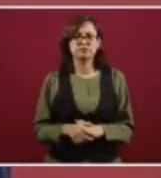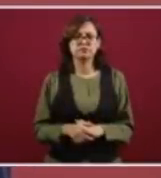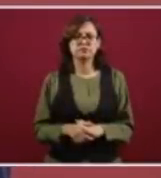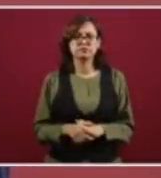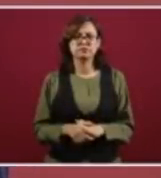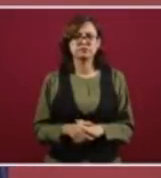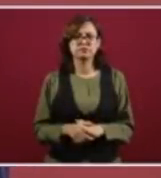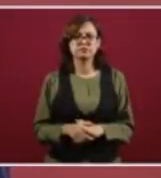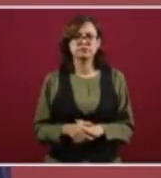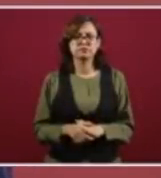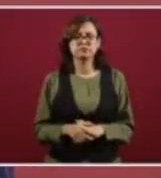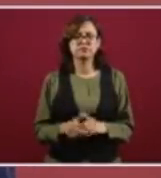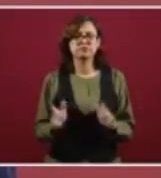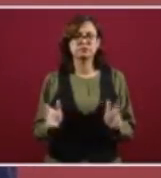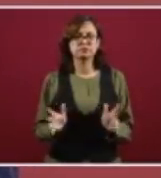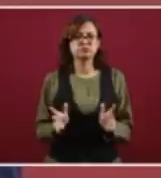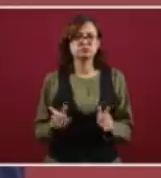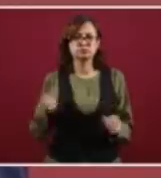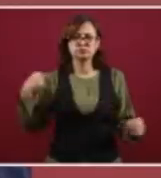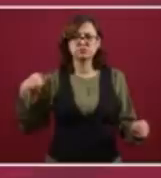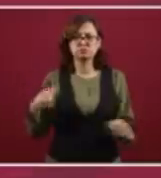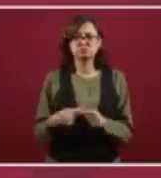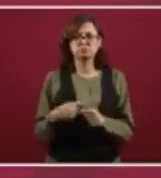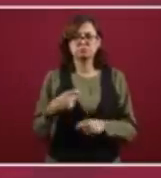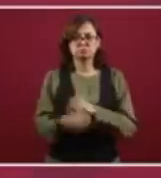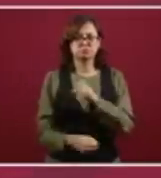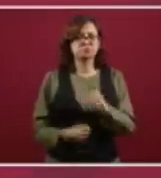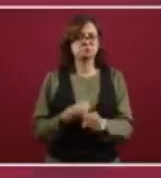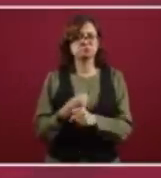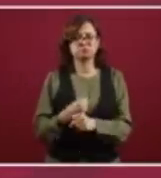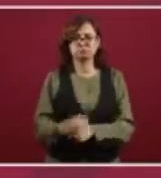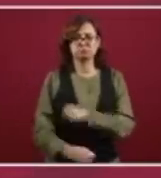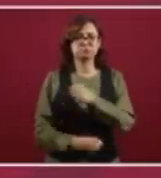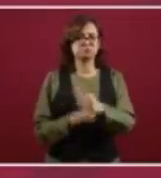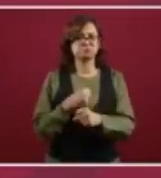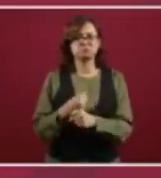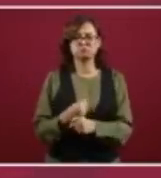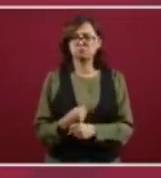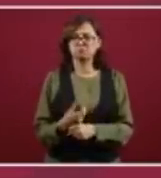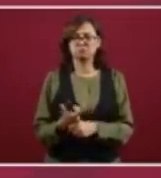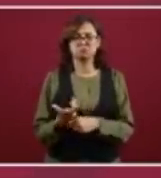años no vamos a